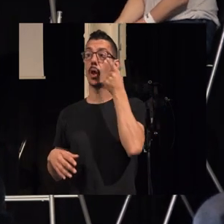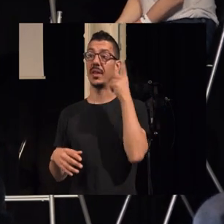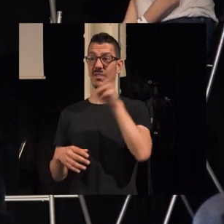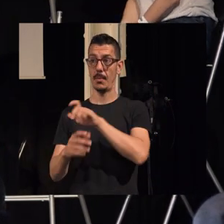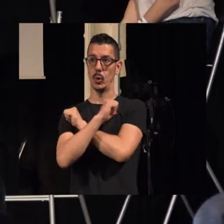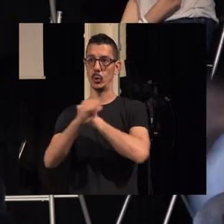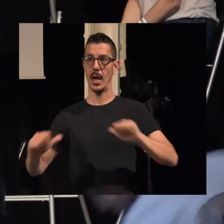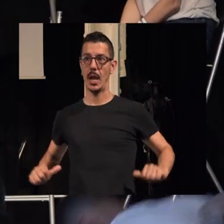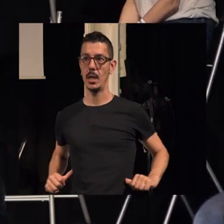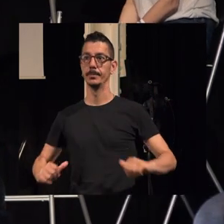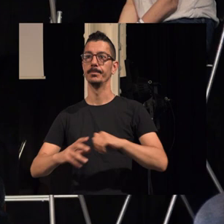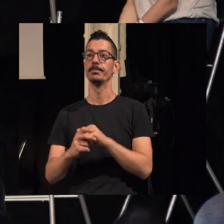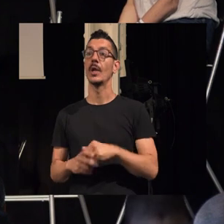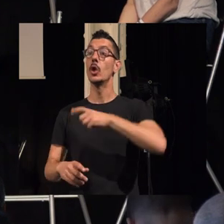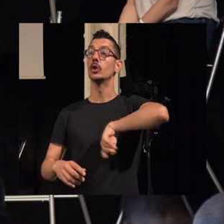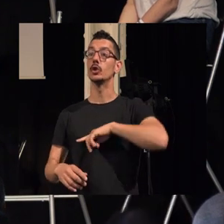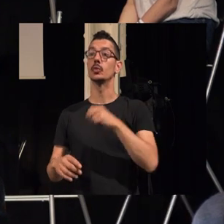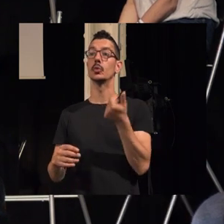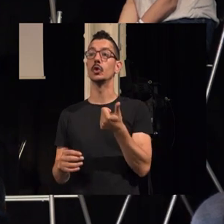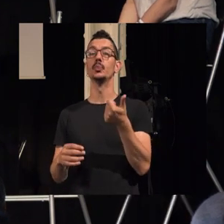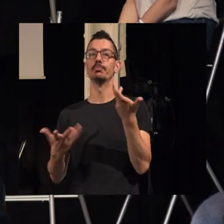Portugal, estamos mirando